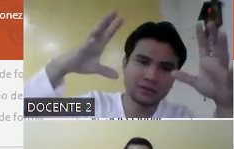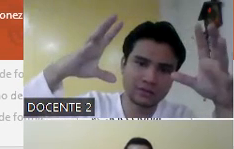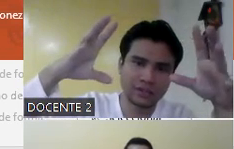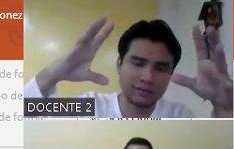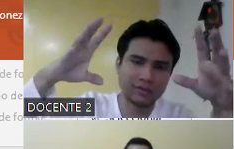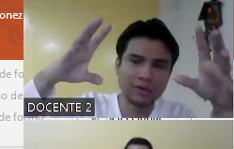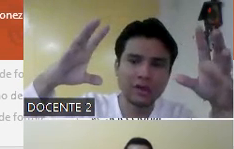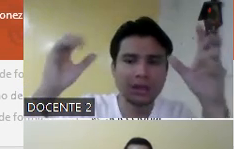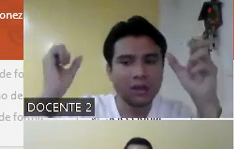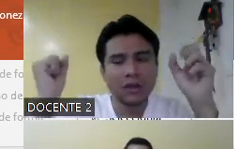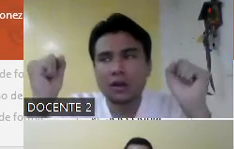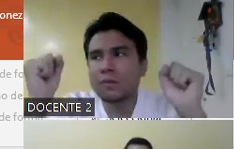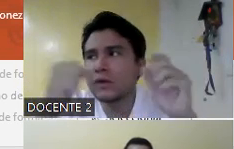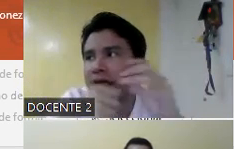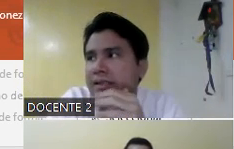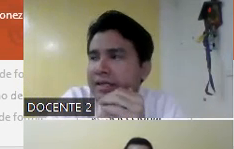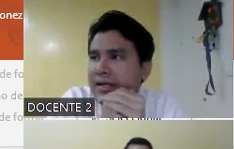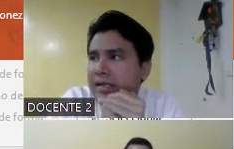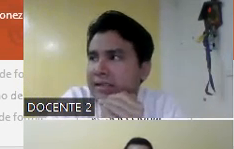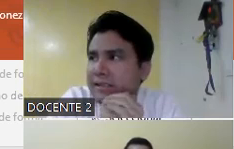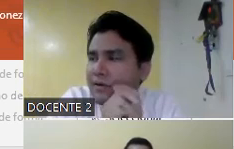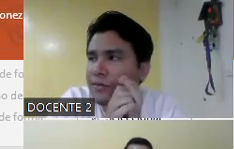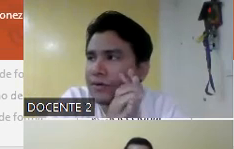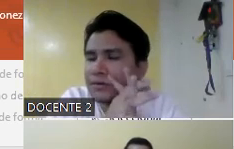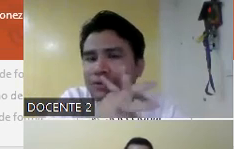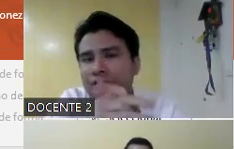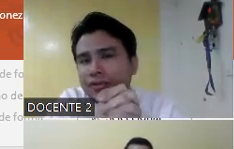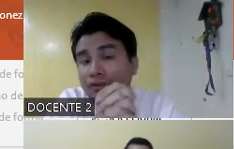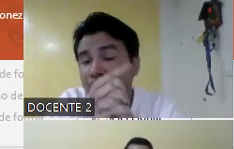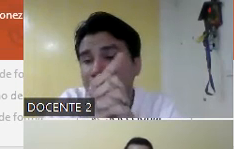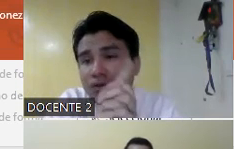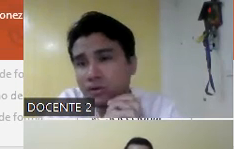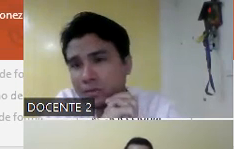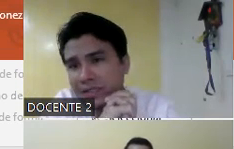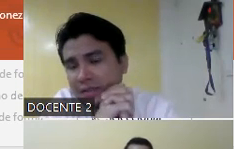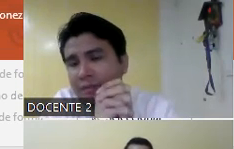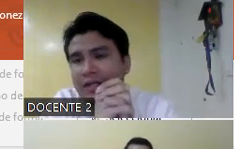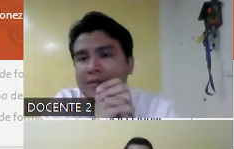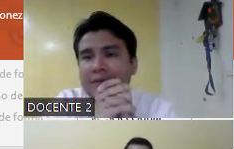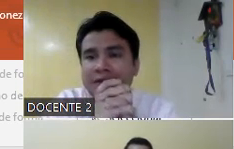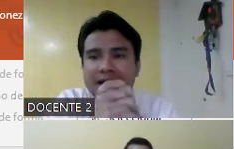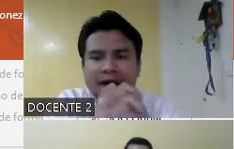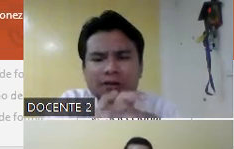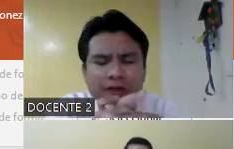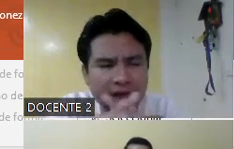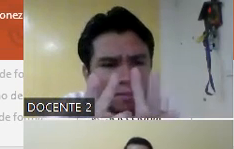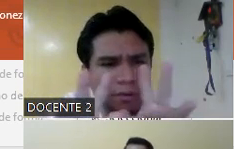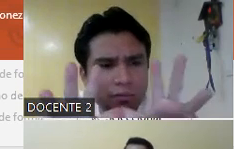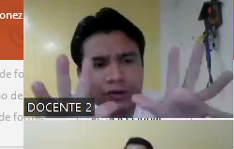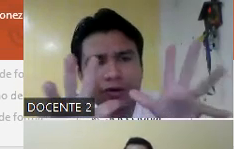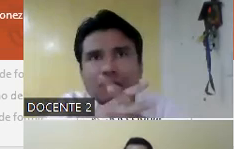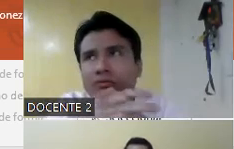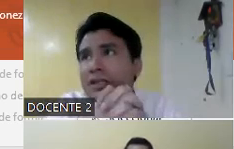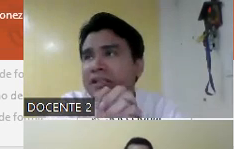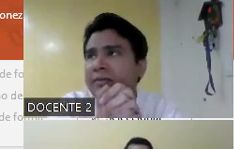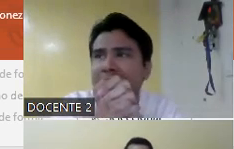retención en nuestro cerebro. Como yo les decía en la clase anterior, cuando nosotros no todos percibimos de la misma manera. Hay un ejemplo